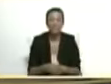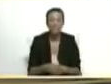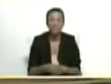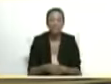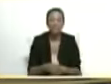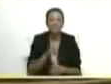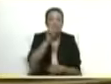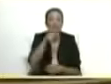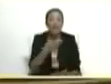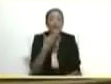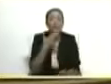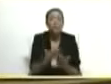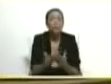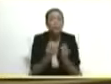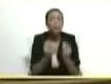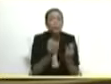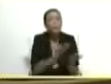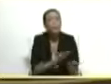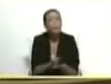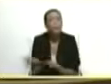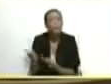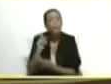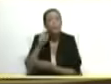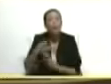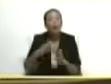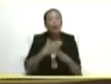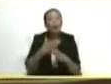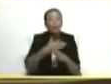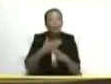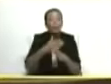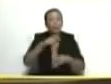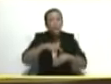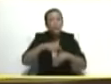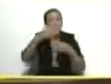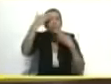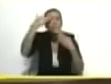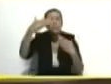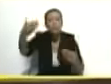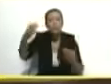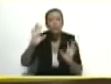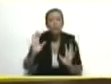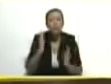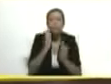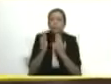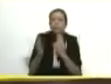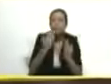Y agradezco mucho esta invitación para poder compartir un rato, saludarlos,